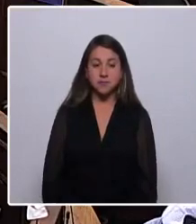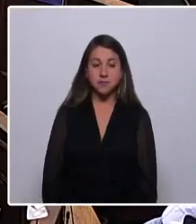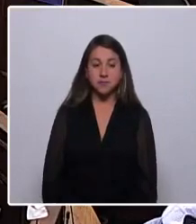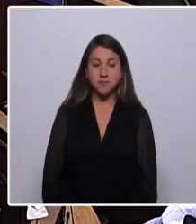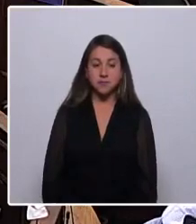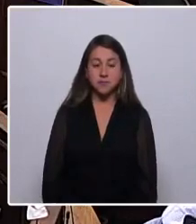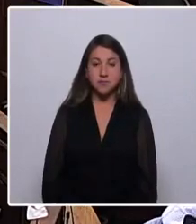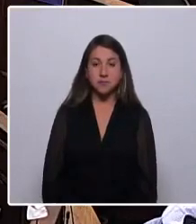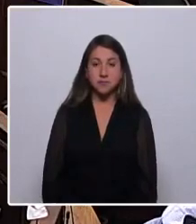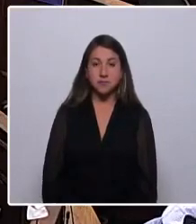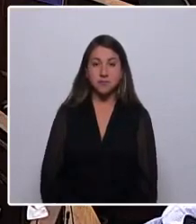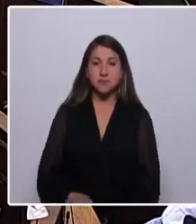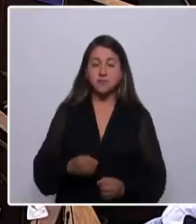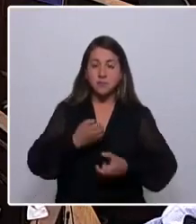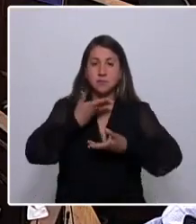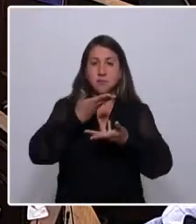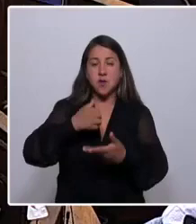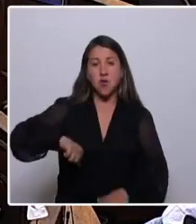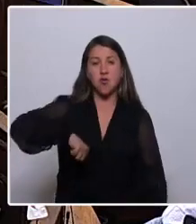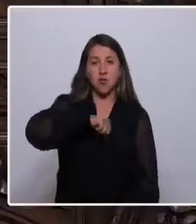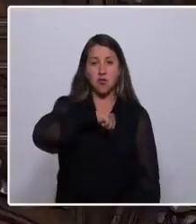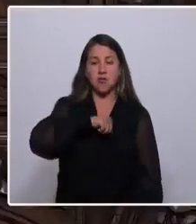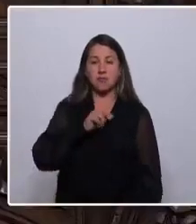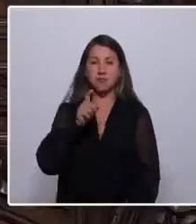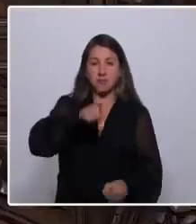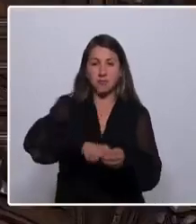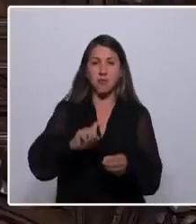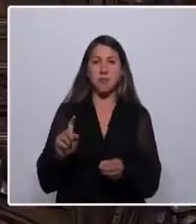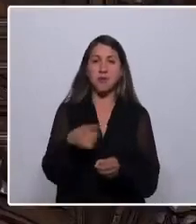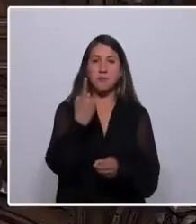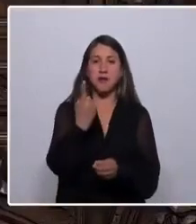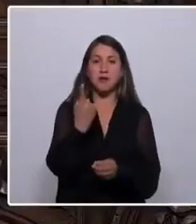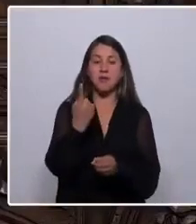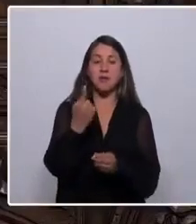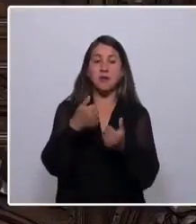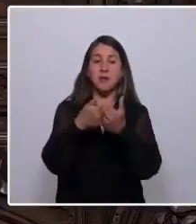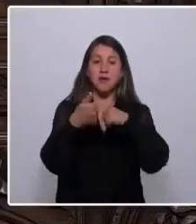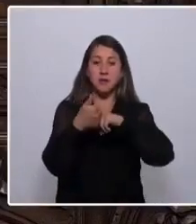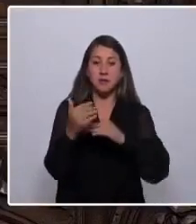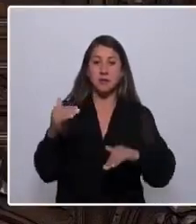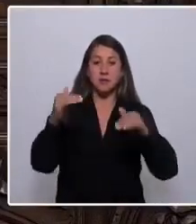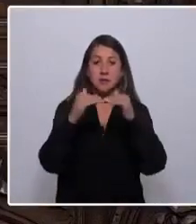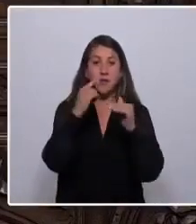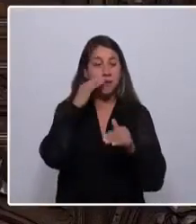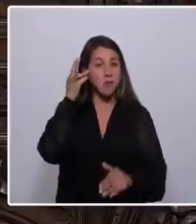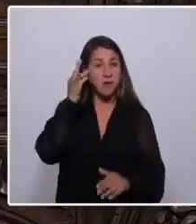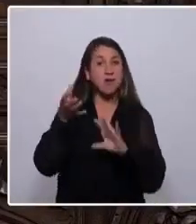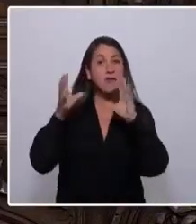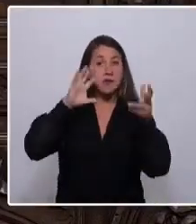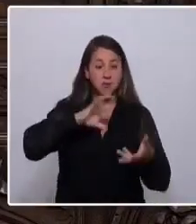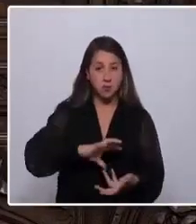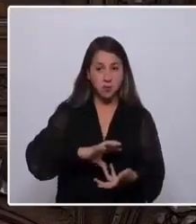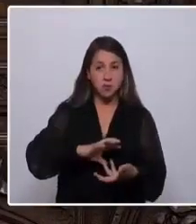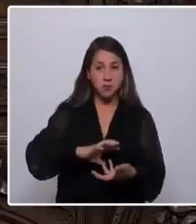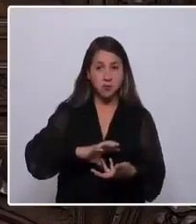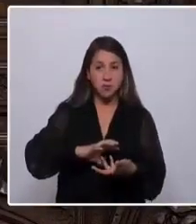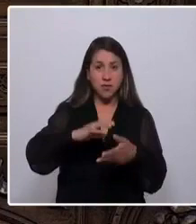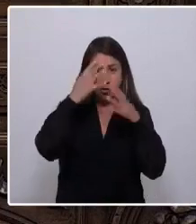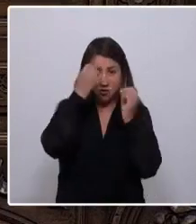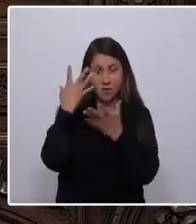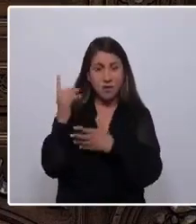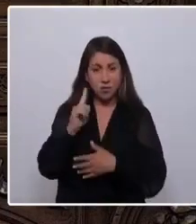Les hablo desde el orgullo de pertenecer al primer órgano paritario en la historia del mundo. Y no quiero dejar pasar la